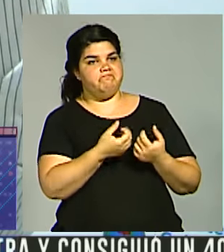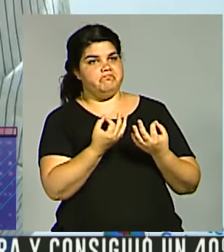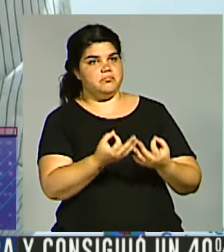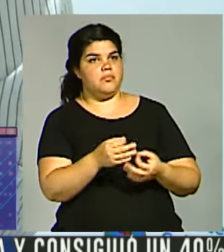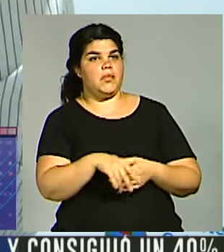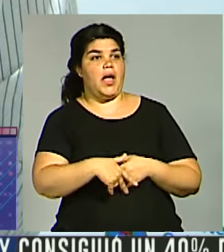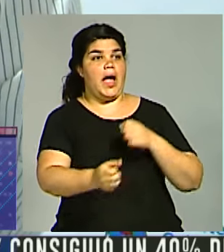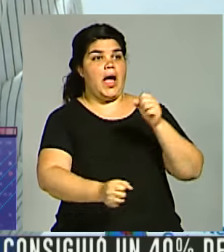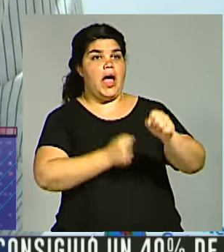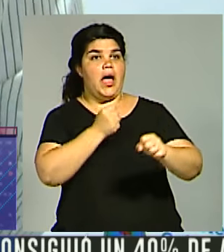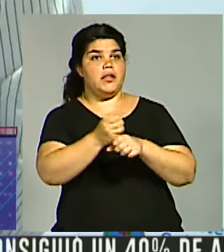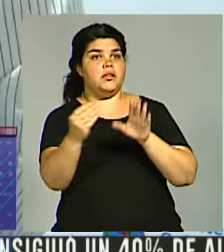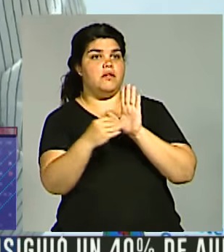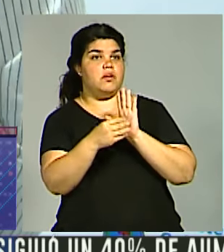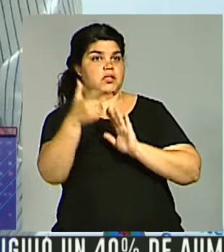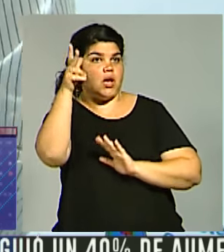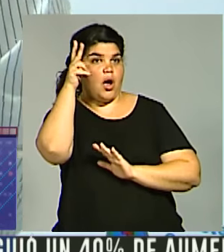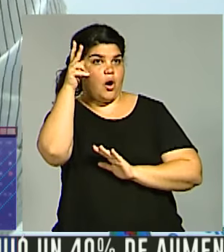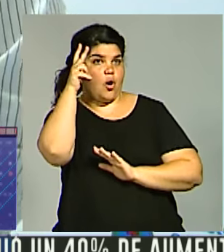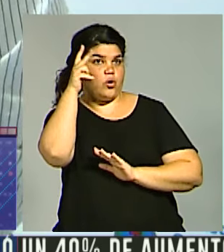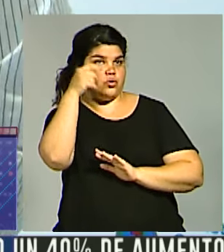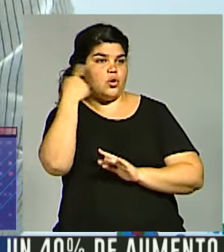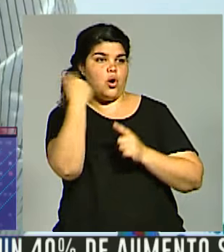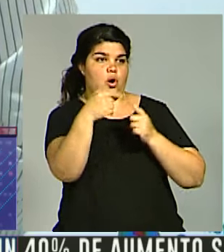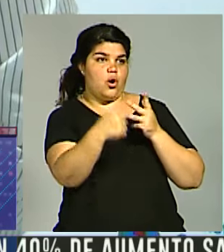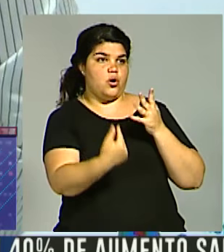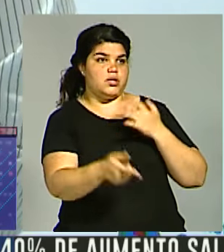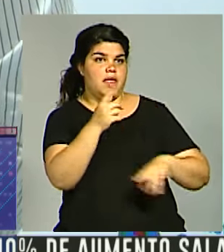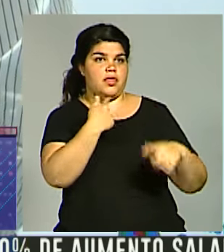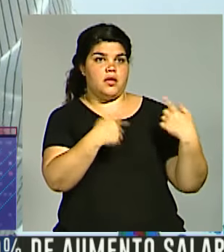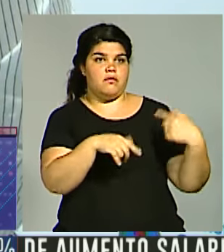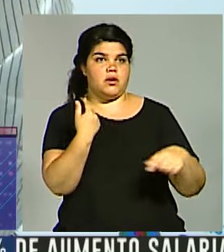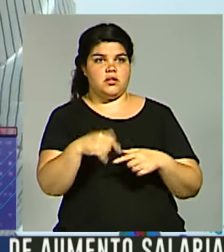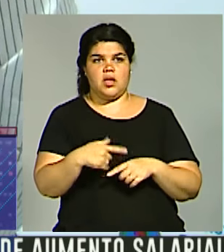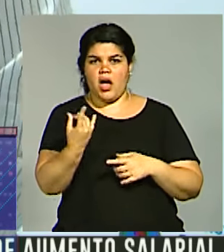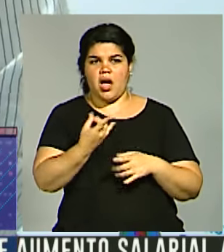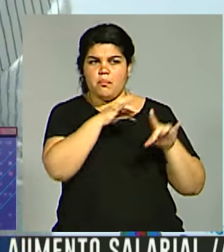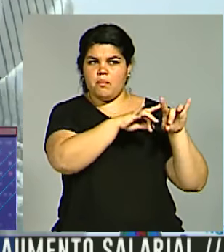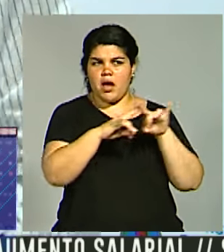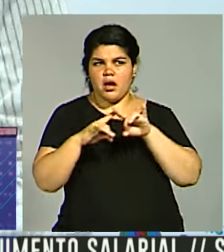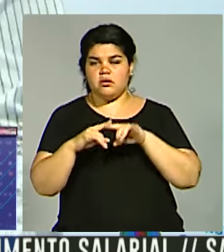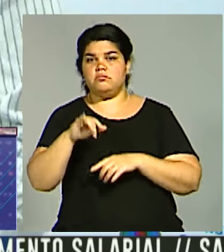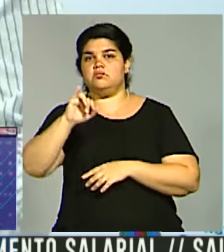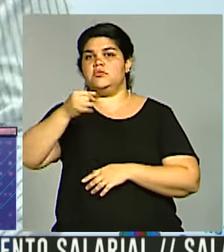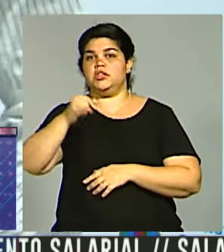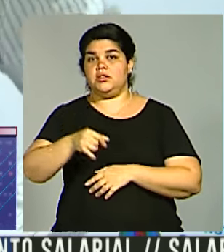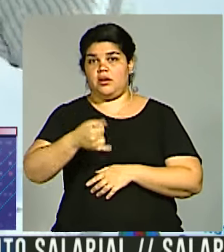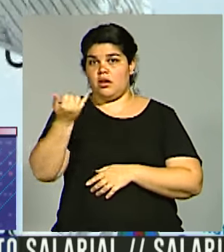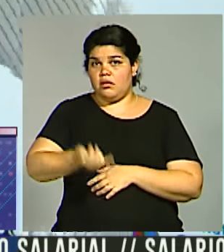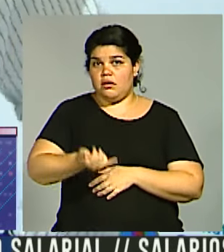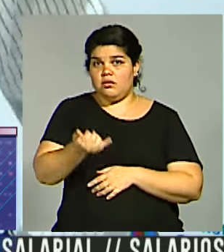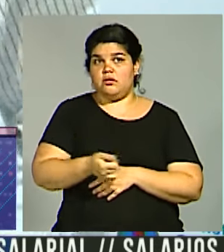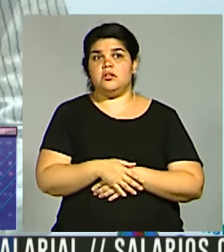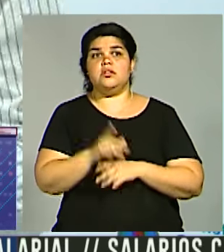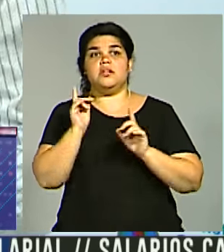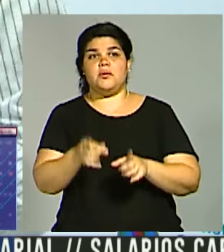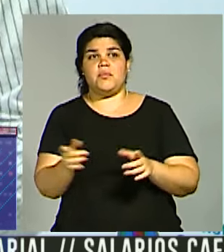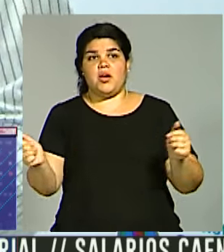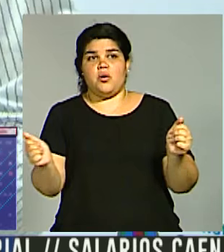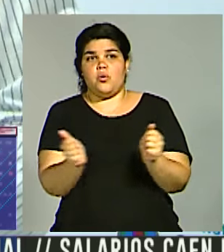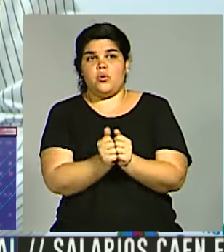8 se van a estar brindando diferentes actividades. ¿Dónde nos podemos enterar? ¿Hay alguna página disponible? Sí, no solo página, sino que hoy hicimos el lanzamiento junto